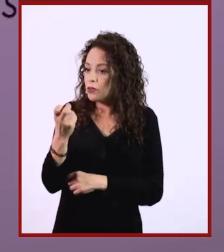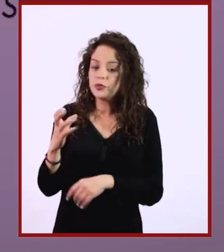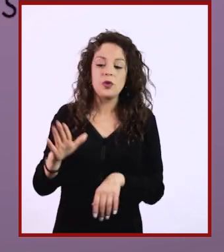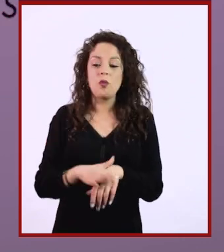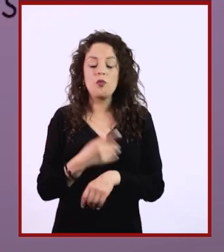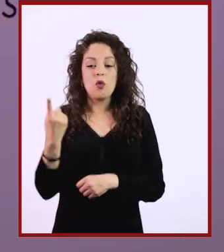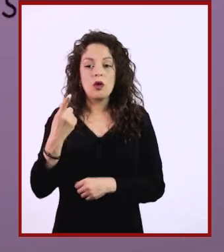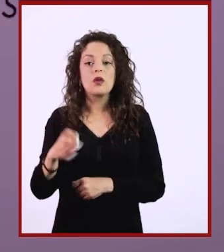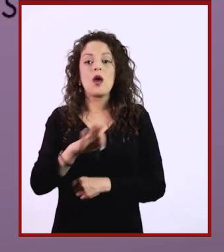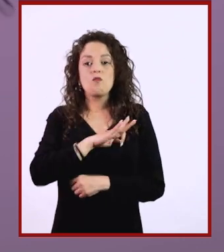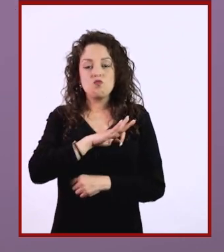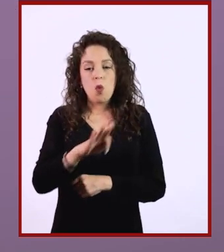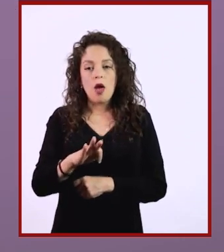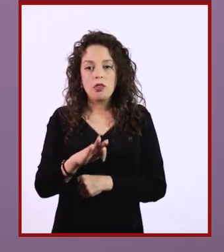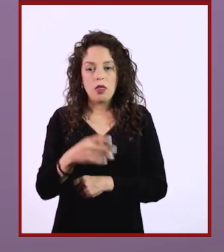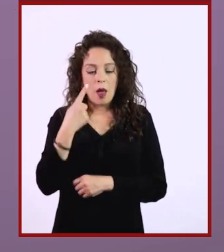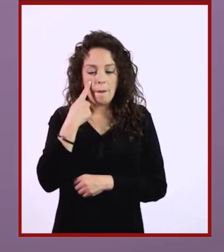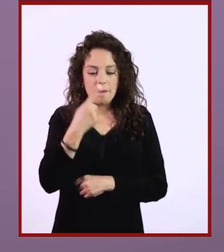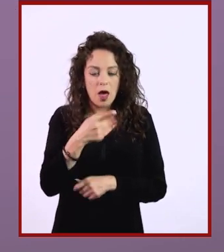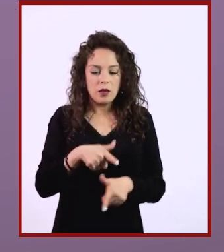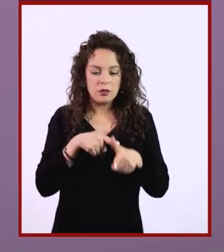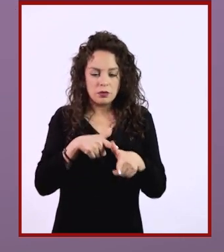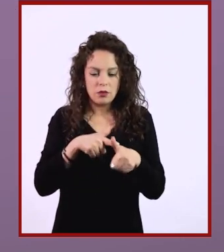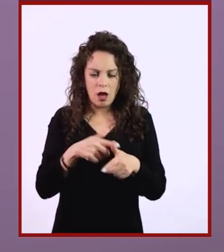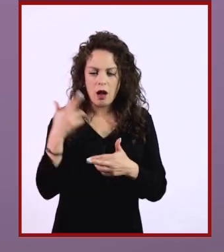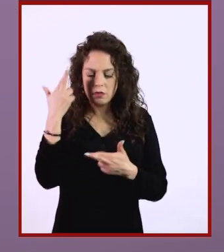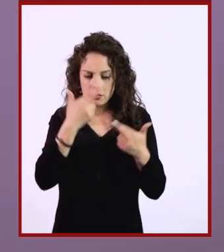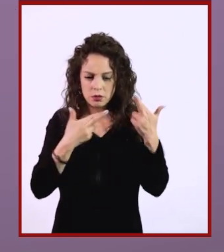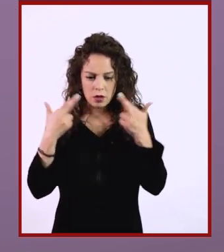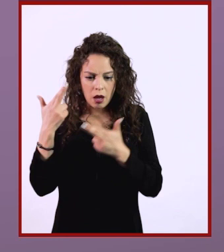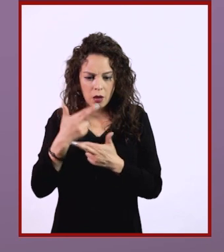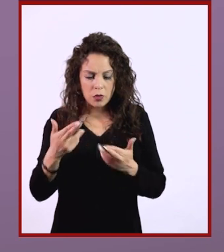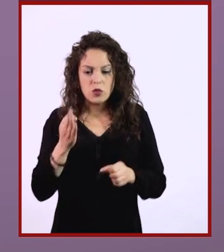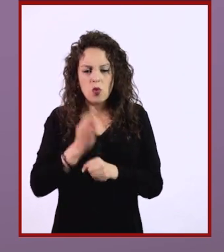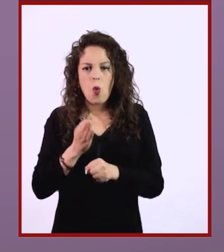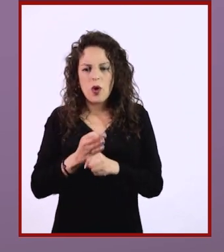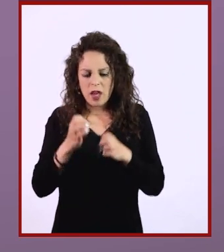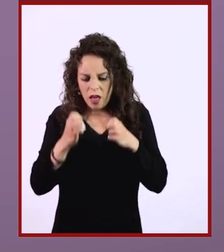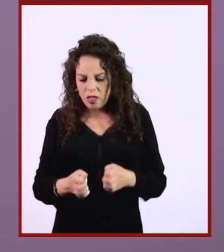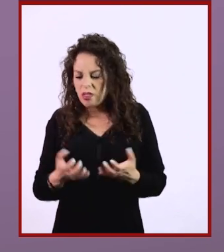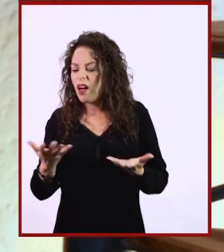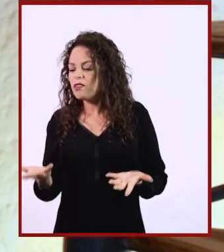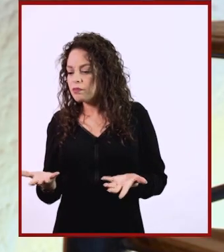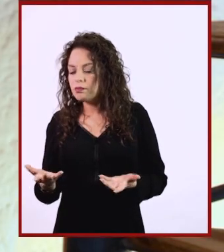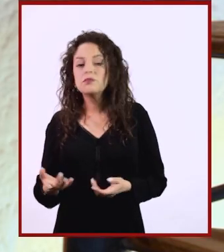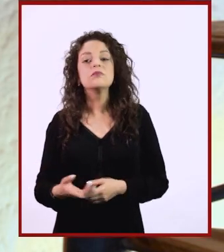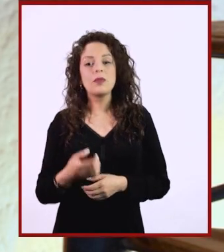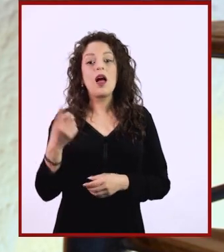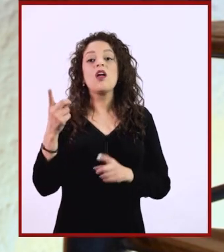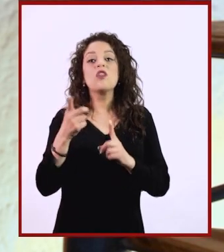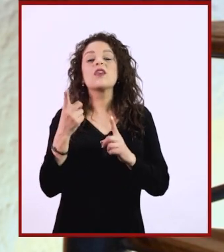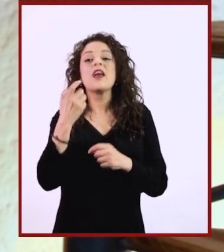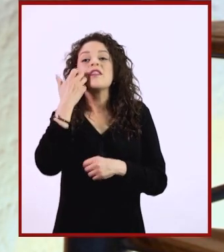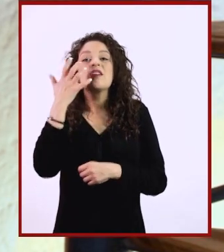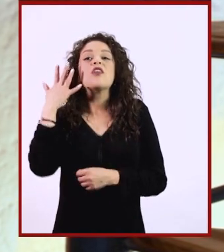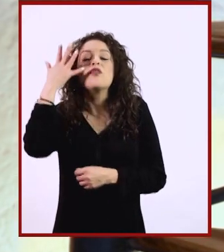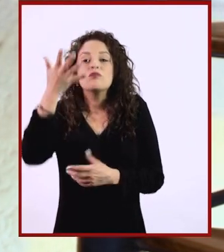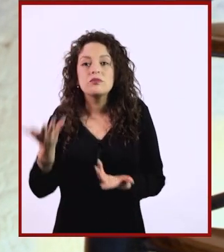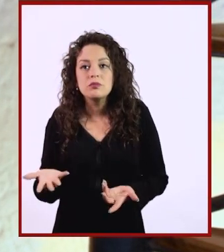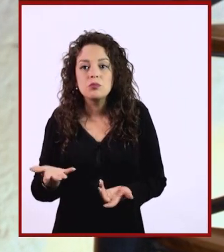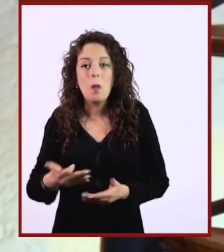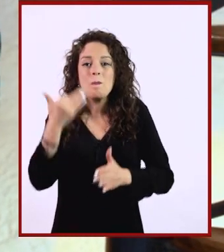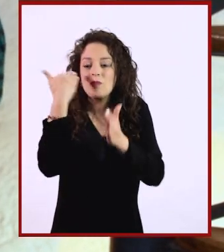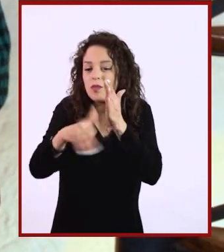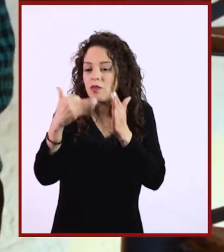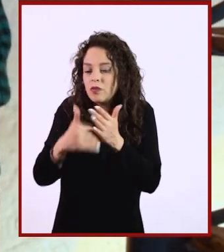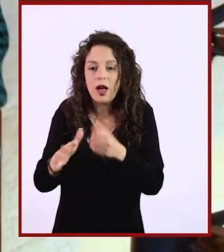nos va a permitir hacer un seguimiento de en dónde estamos, hacia dónde vamos, qué nos falta por hacer, ¿no? ¿Y de qué manera